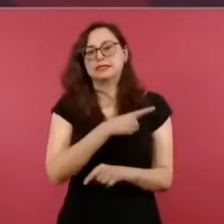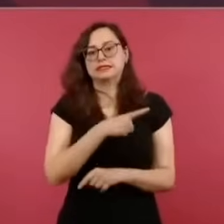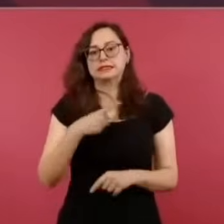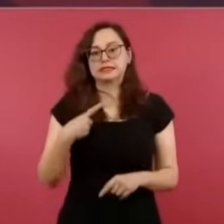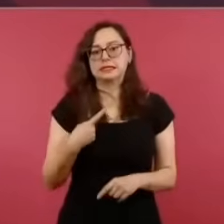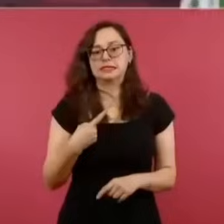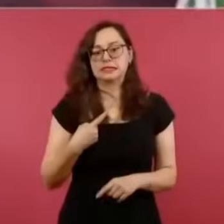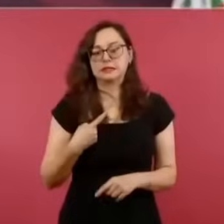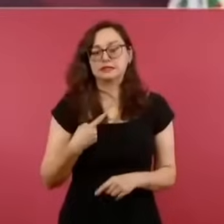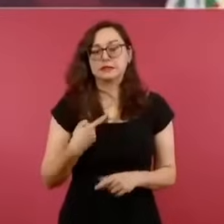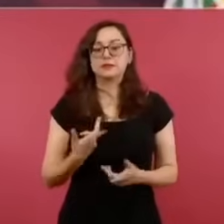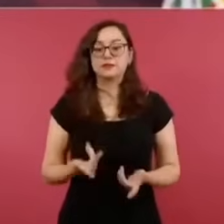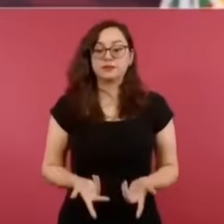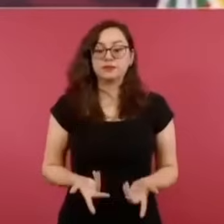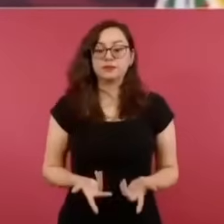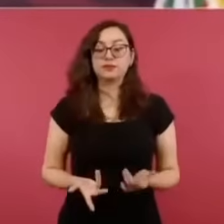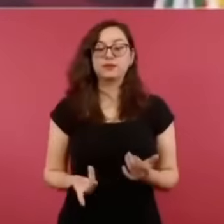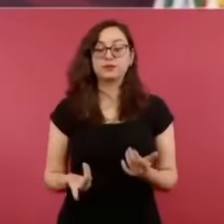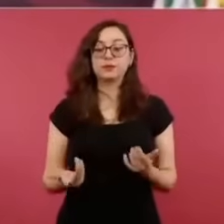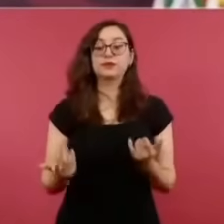aunque deseara otra cosa,